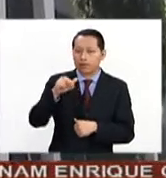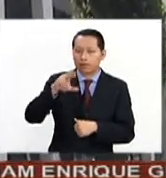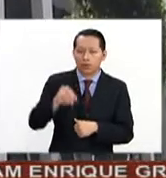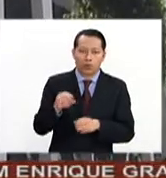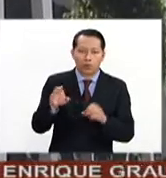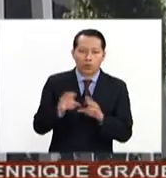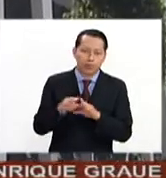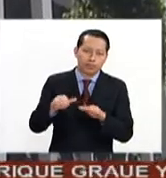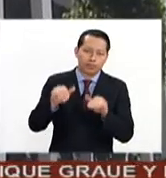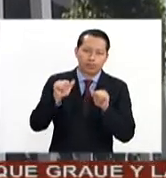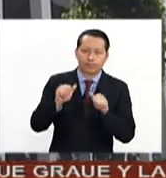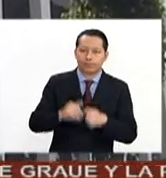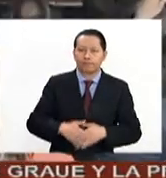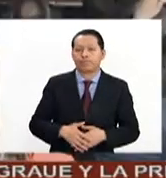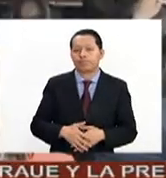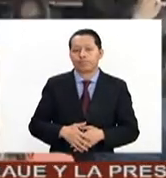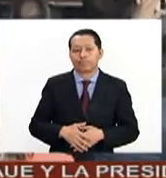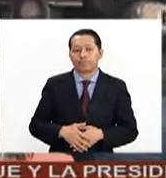retiró su postulación.